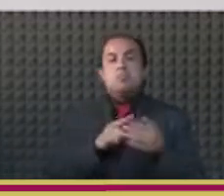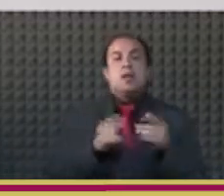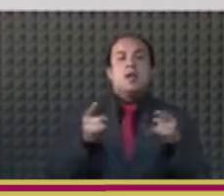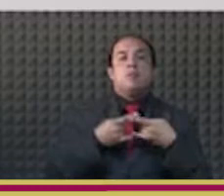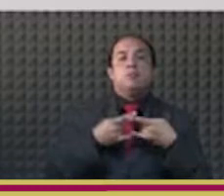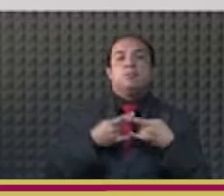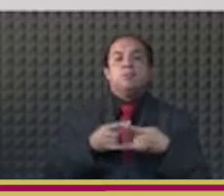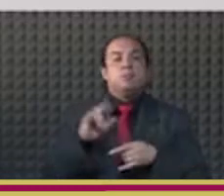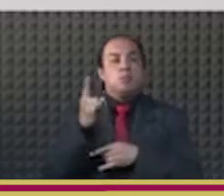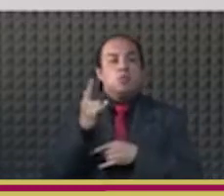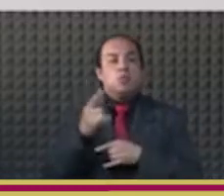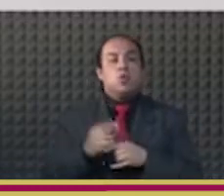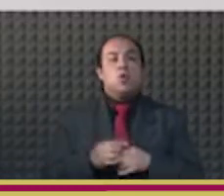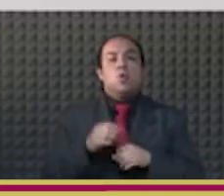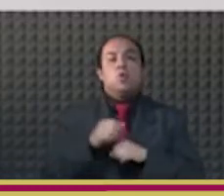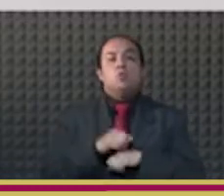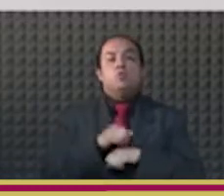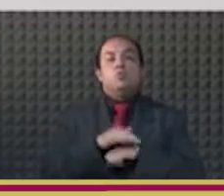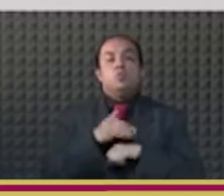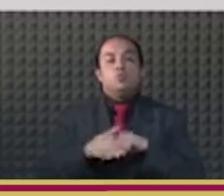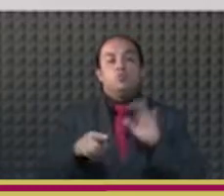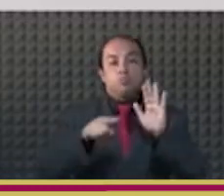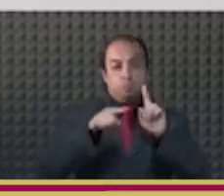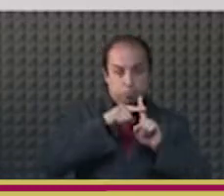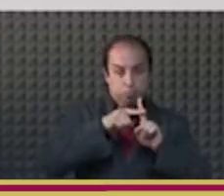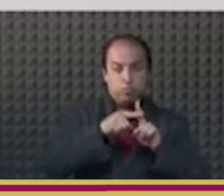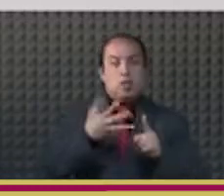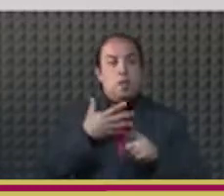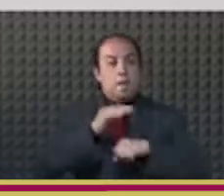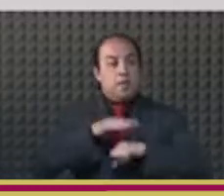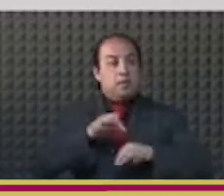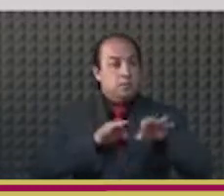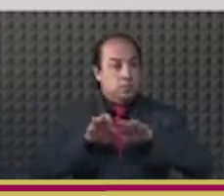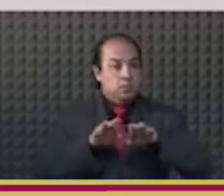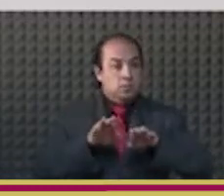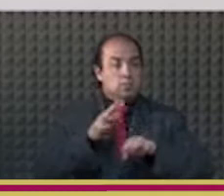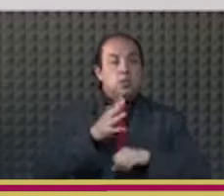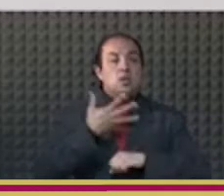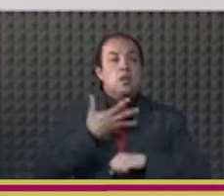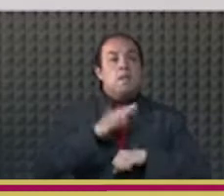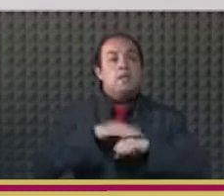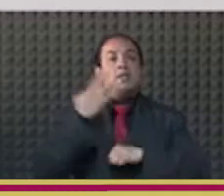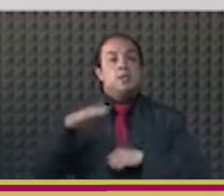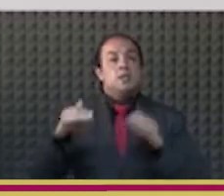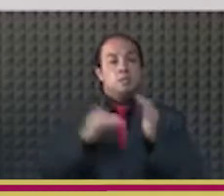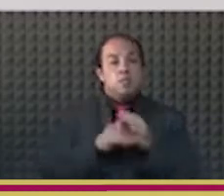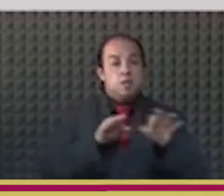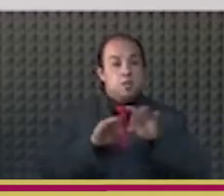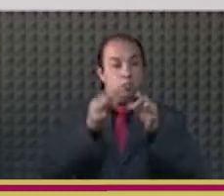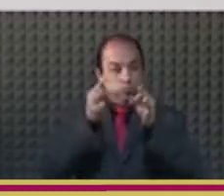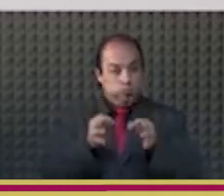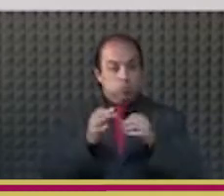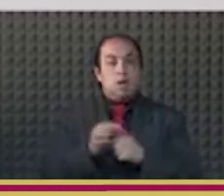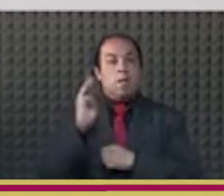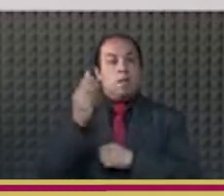julio con saldo positivo en la generación de empleos, con la creación de más de 10 mil empleos formales. En mayo se